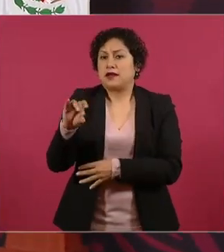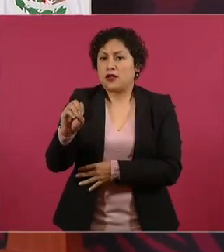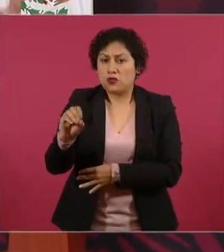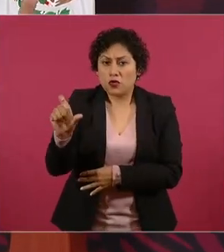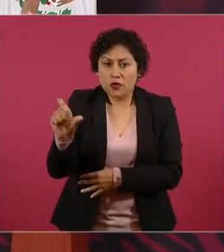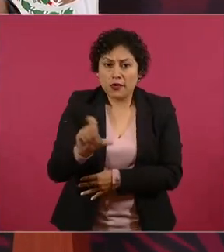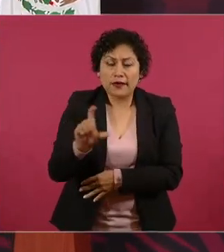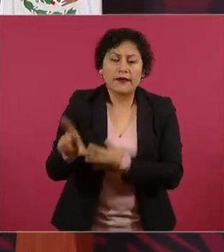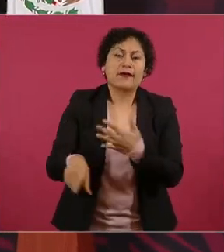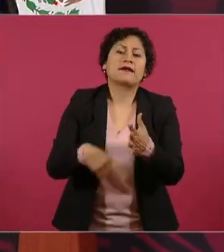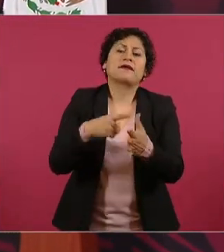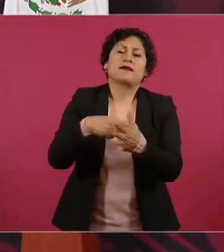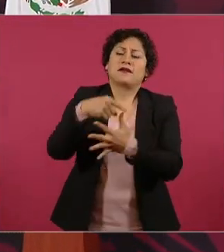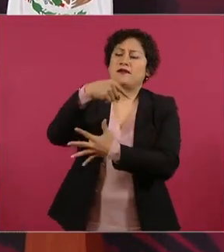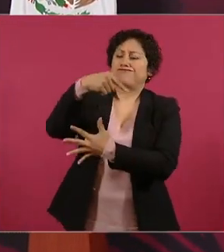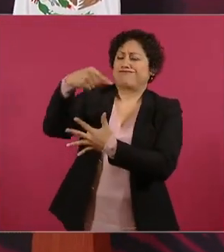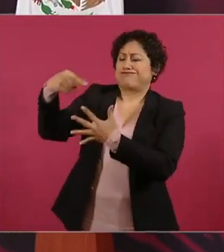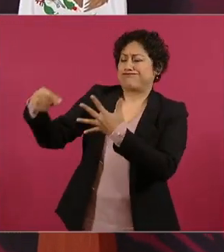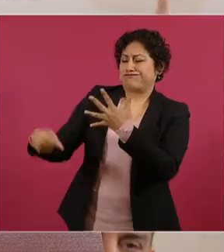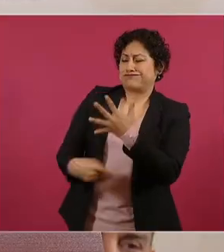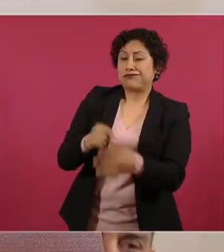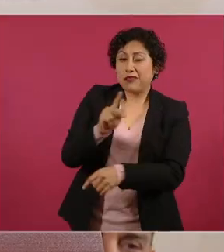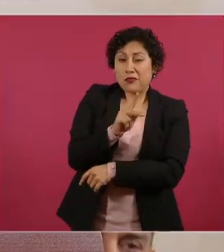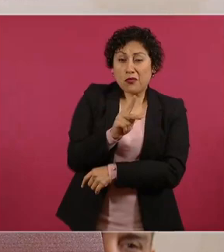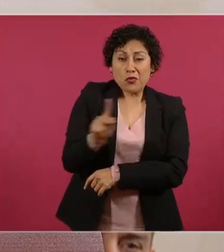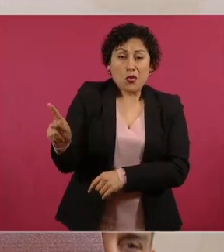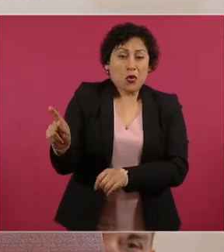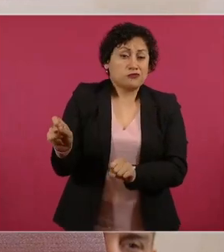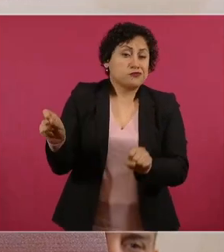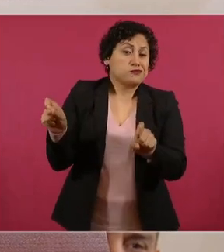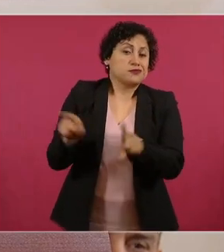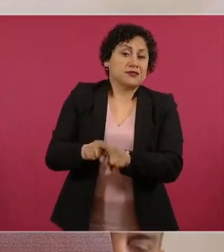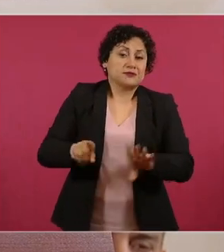González y de todo el bloque conservador. O sea,